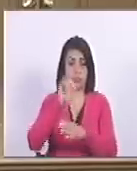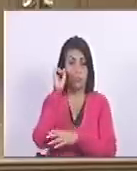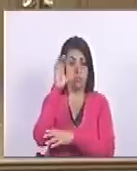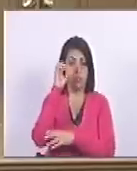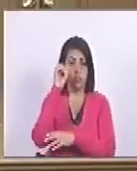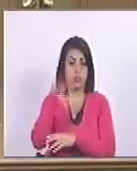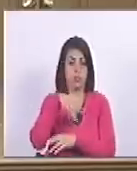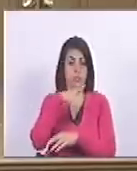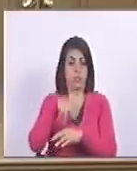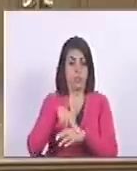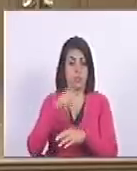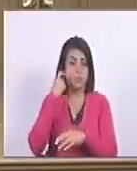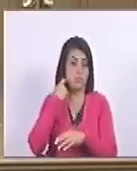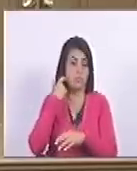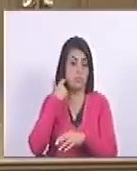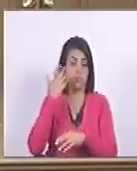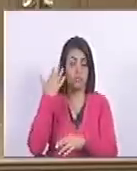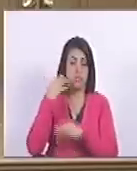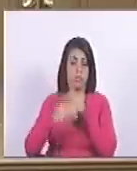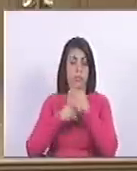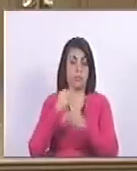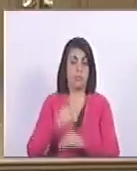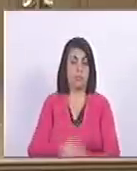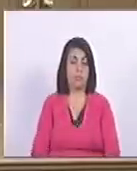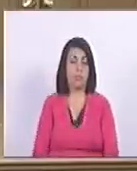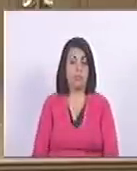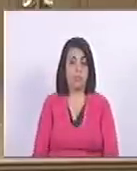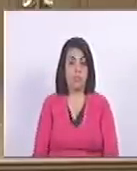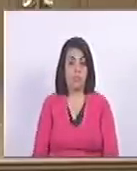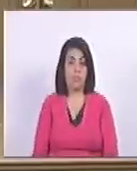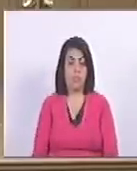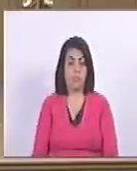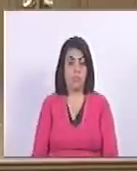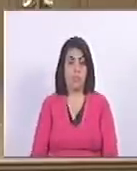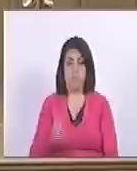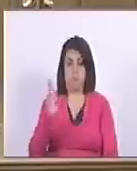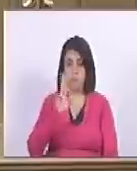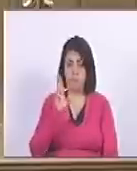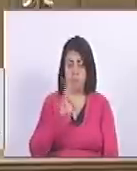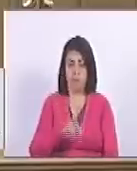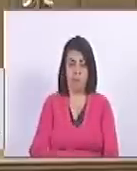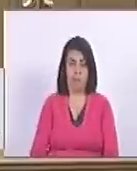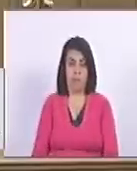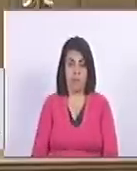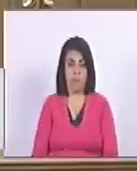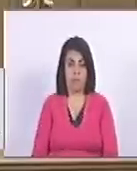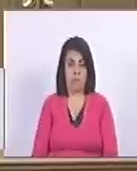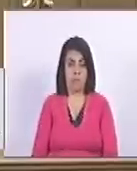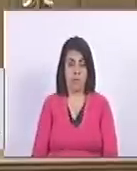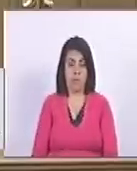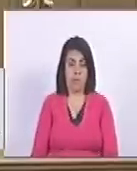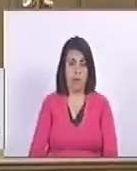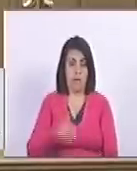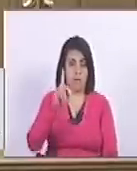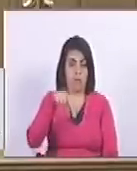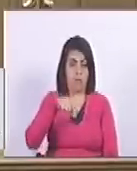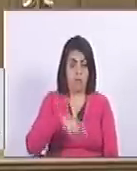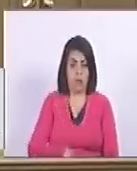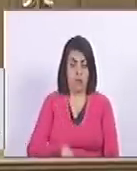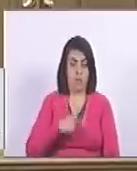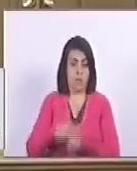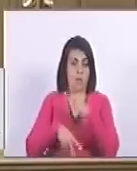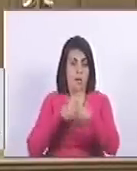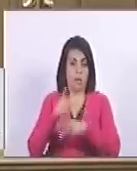parlamentaria, ¿no?, en el viejo Congreso de la República. De manera que, por ser